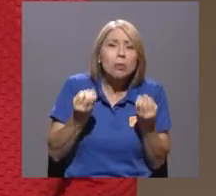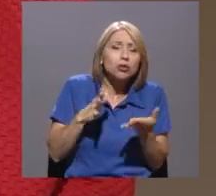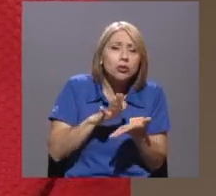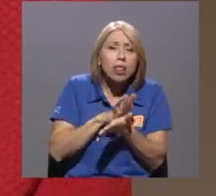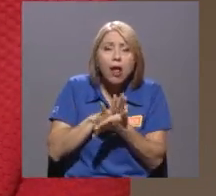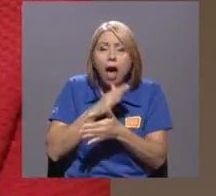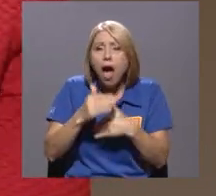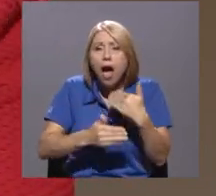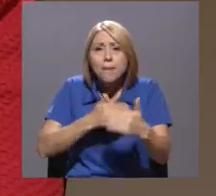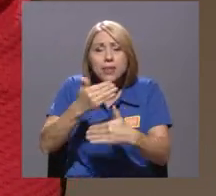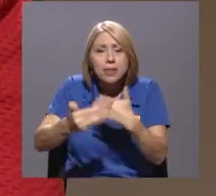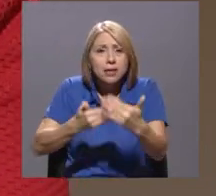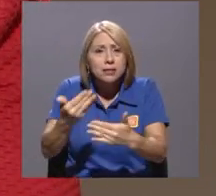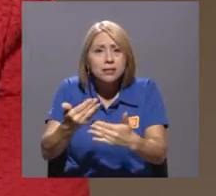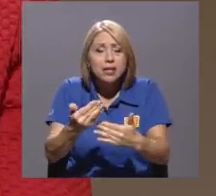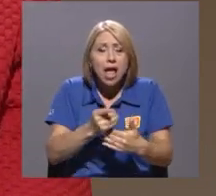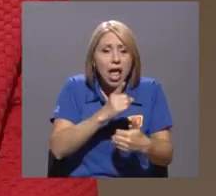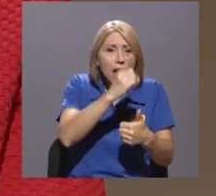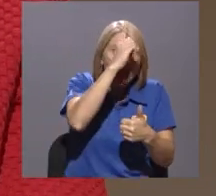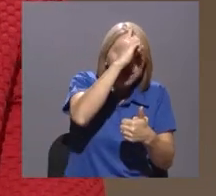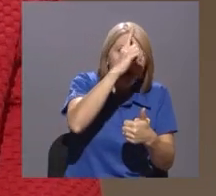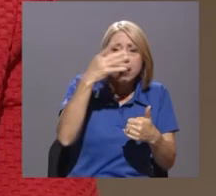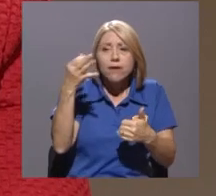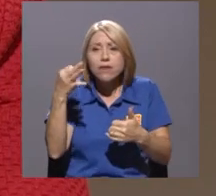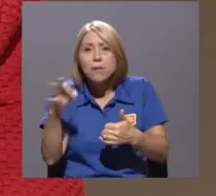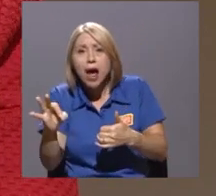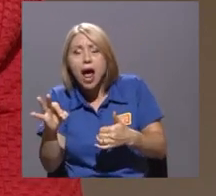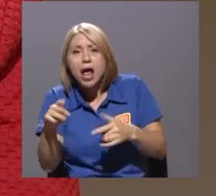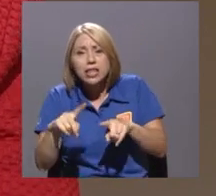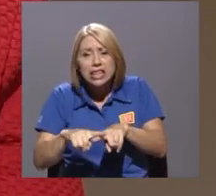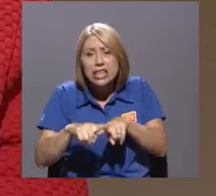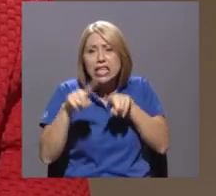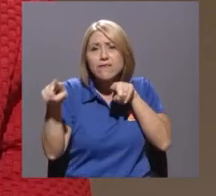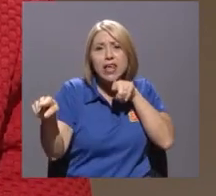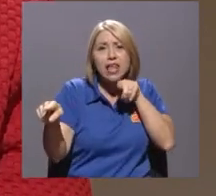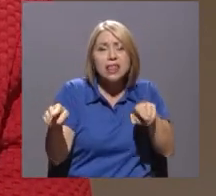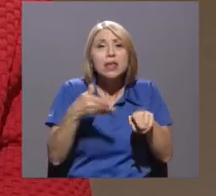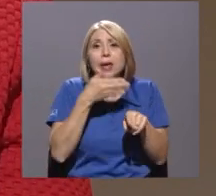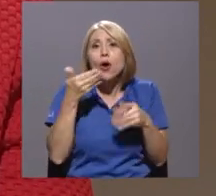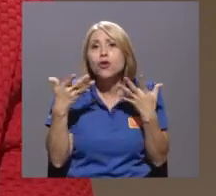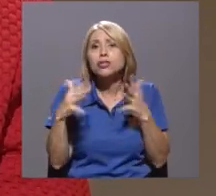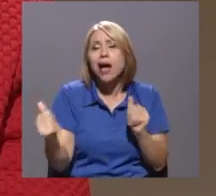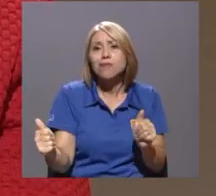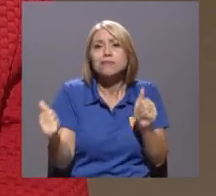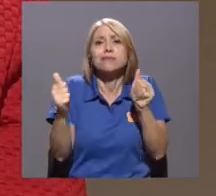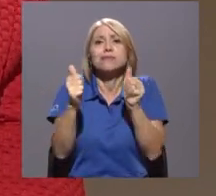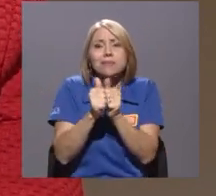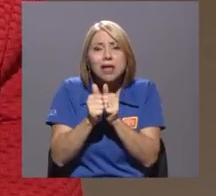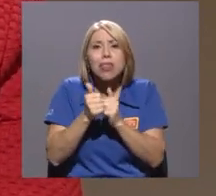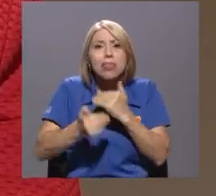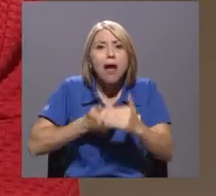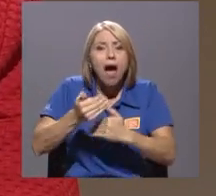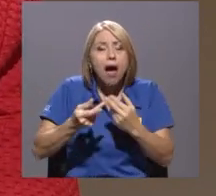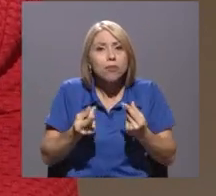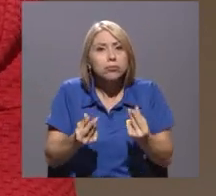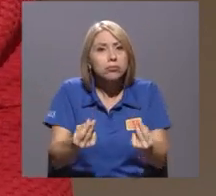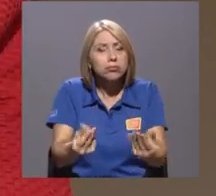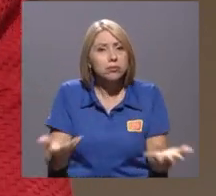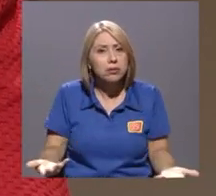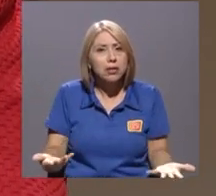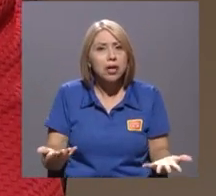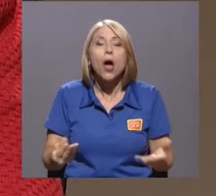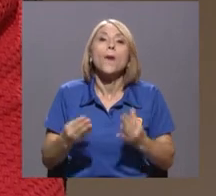la línea del otro lado del y no serán totalmente diferente por un poco unificado que podemos hacer que los